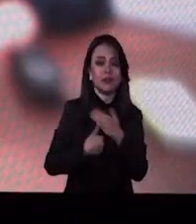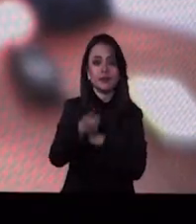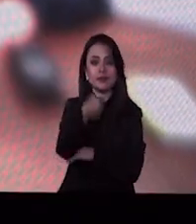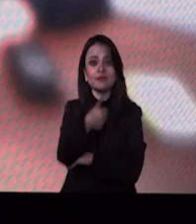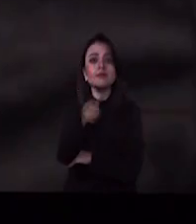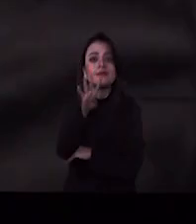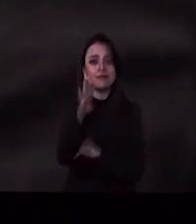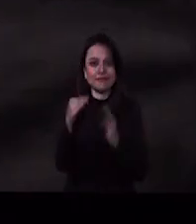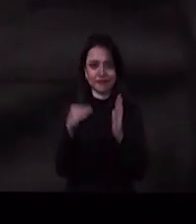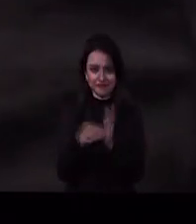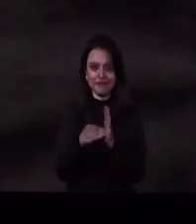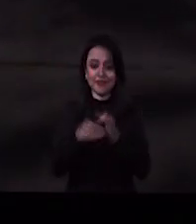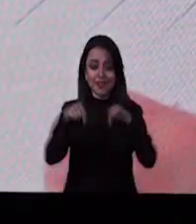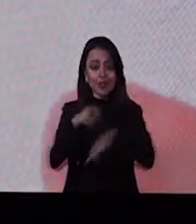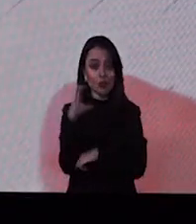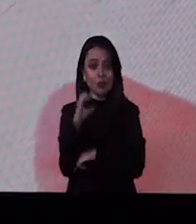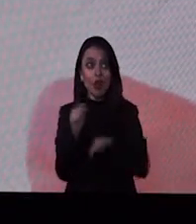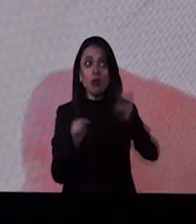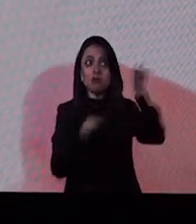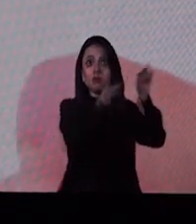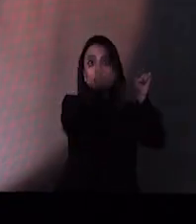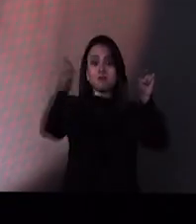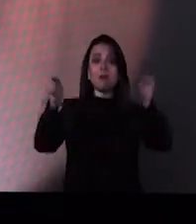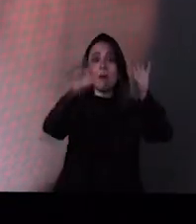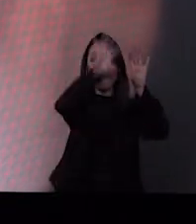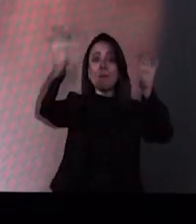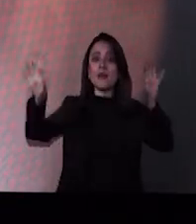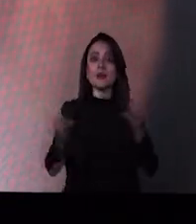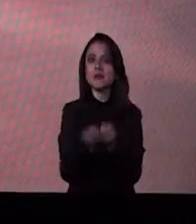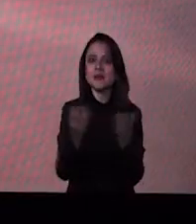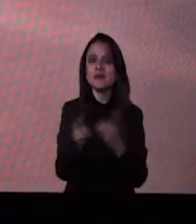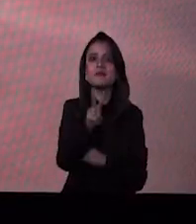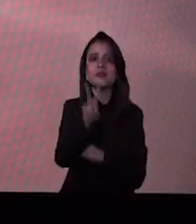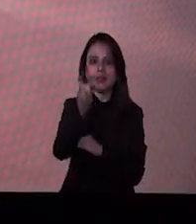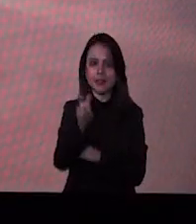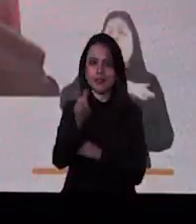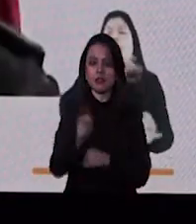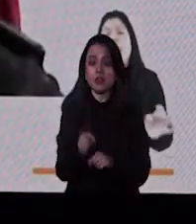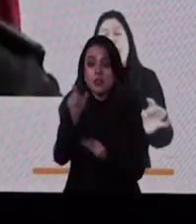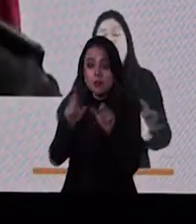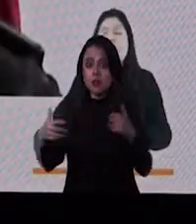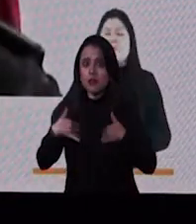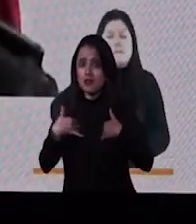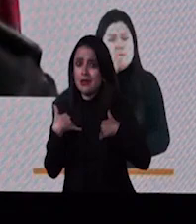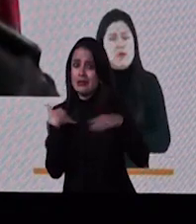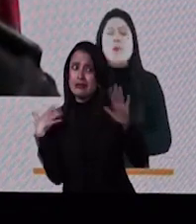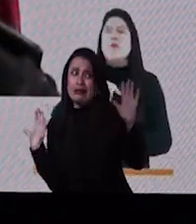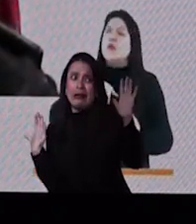otros 27 países, incluyendo víctimas que se encuentran en el exilio.